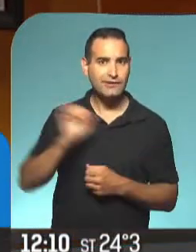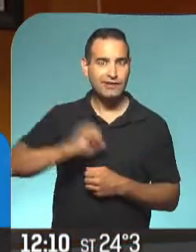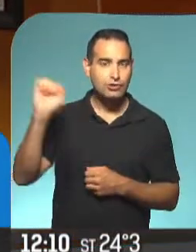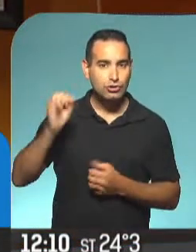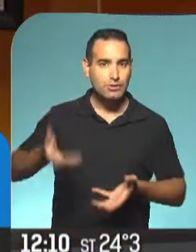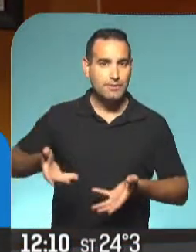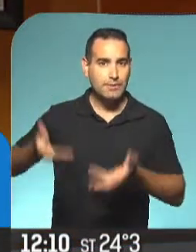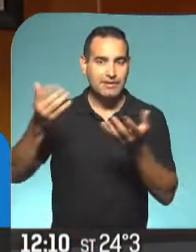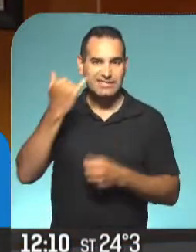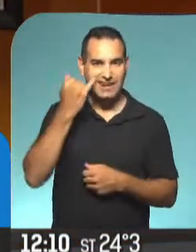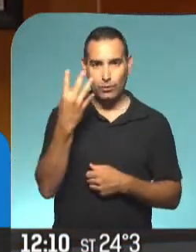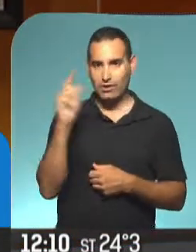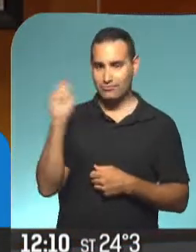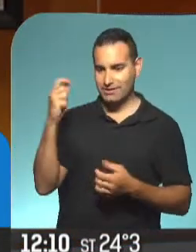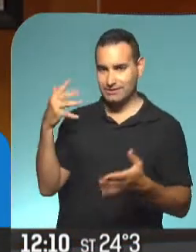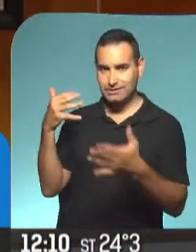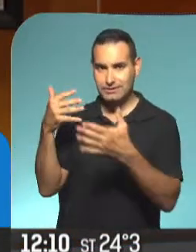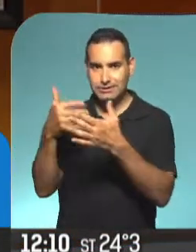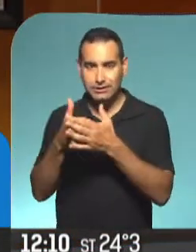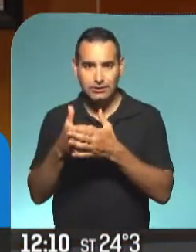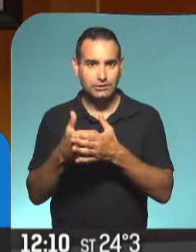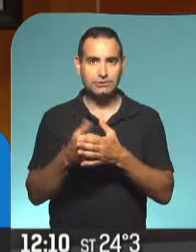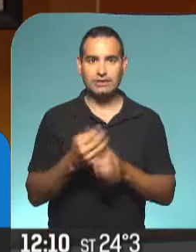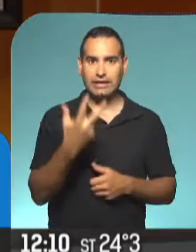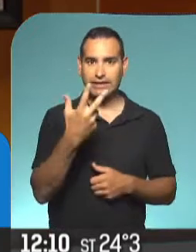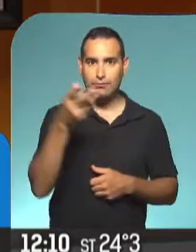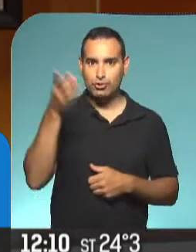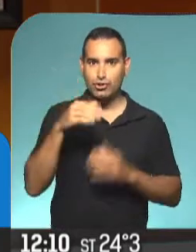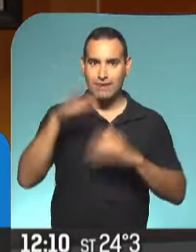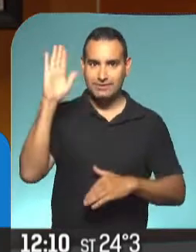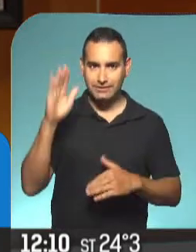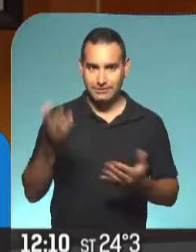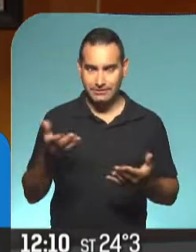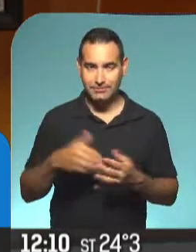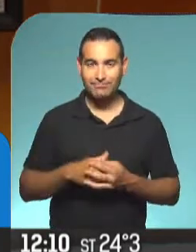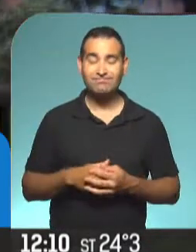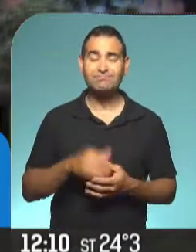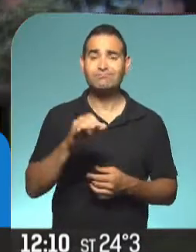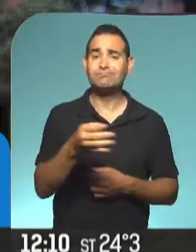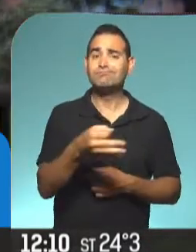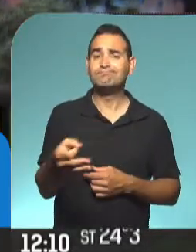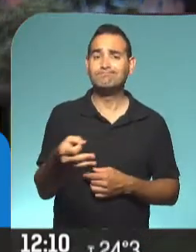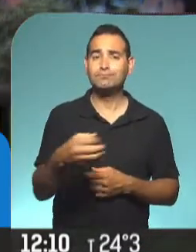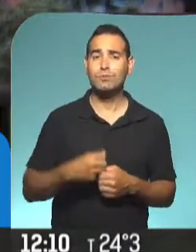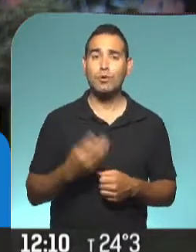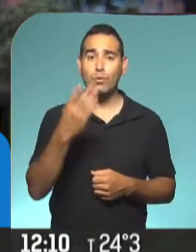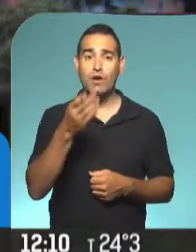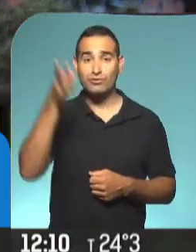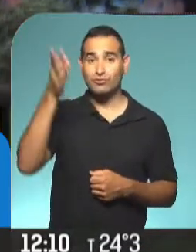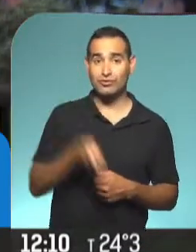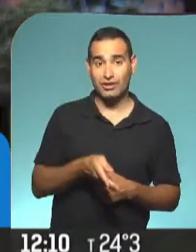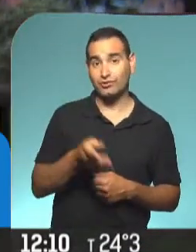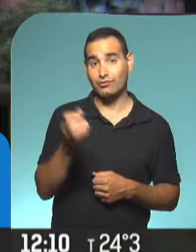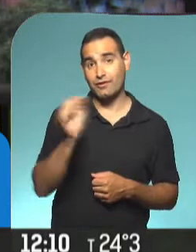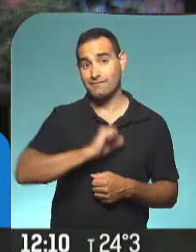prácticamente llevamos 4 meses arriba de 3% con el último trimestre del Así año es. 2020, ¿no? 4% la